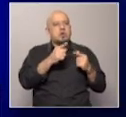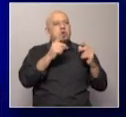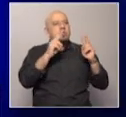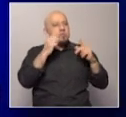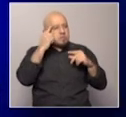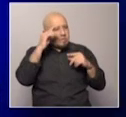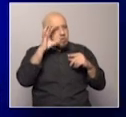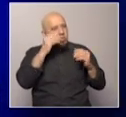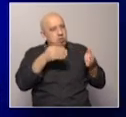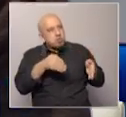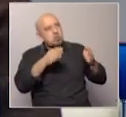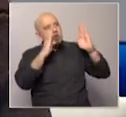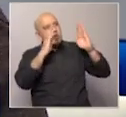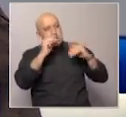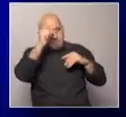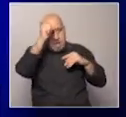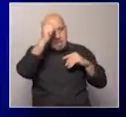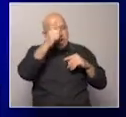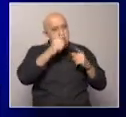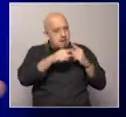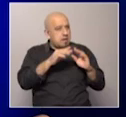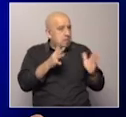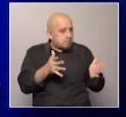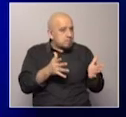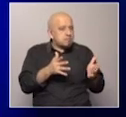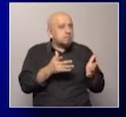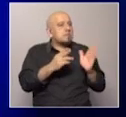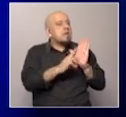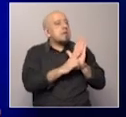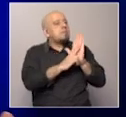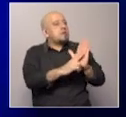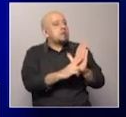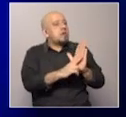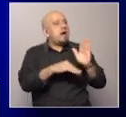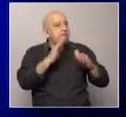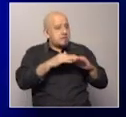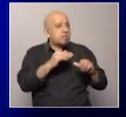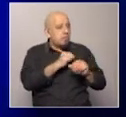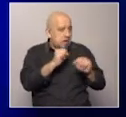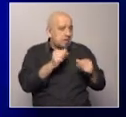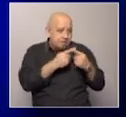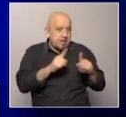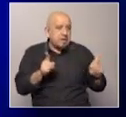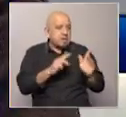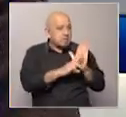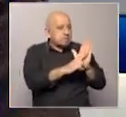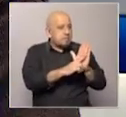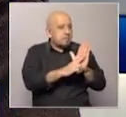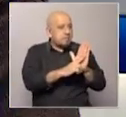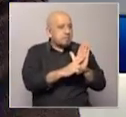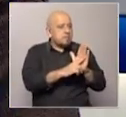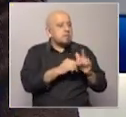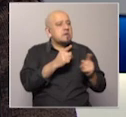torre alemania si no me equivoco ser señor rambla sur excepciones acaso las reglamentaciones no son lo suficientemente flexibles o no vacía y es